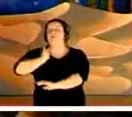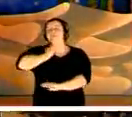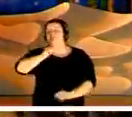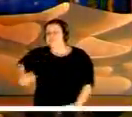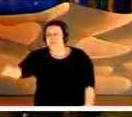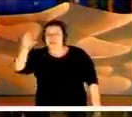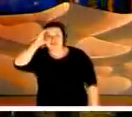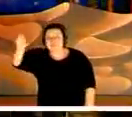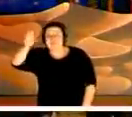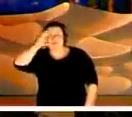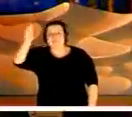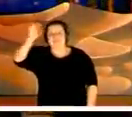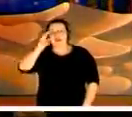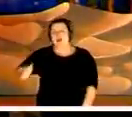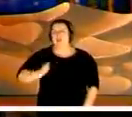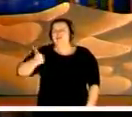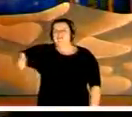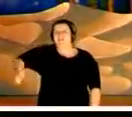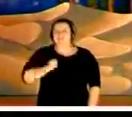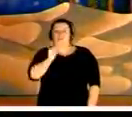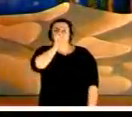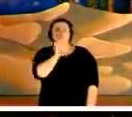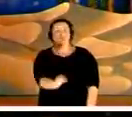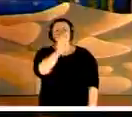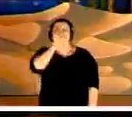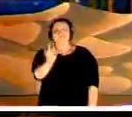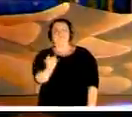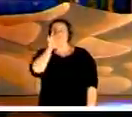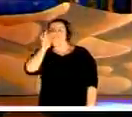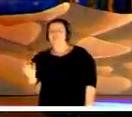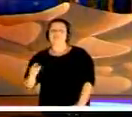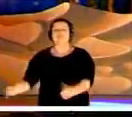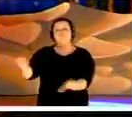han aprovechado y con sus promesas vuelven otra vez a reírse de ti.